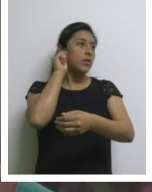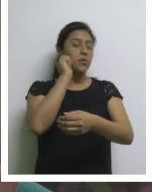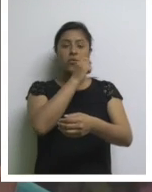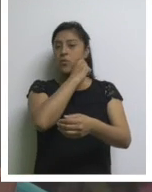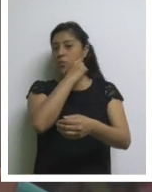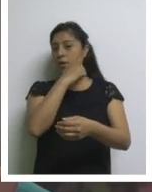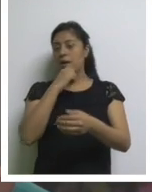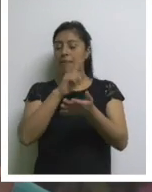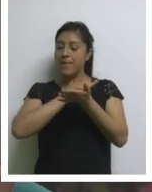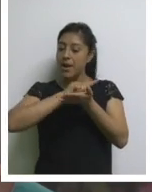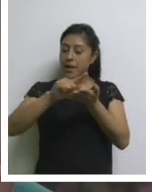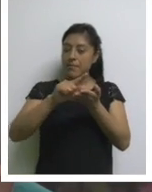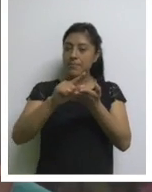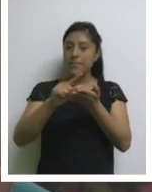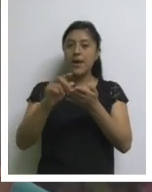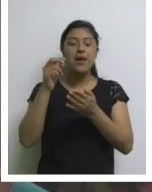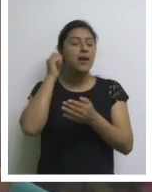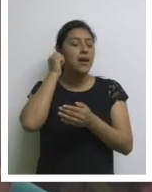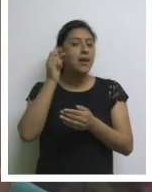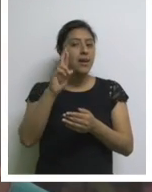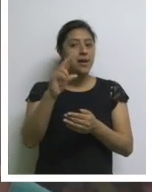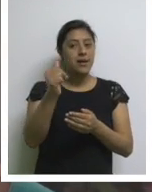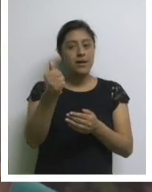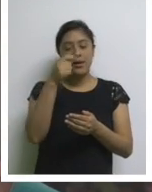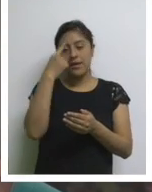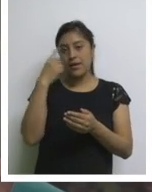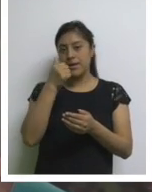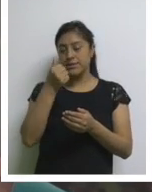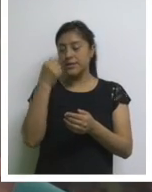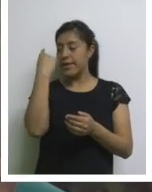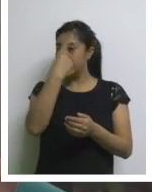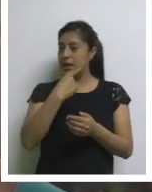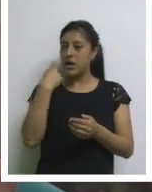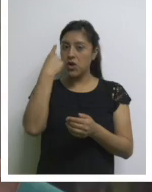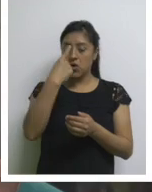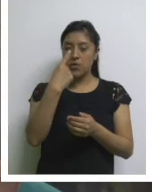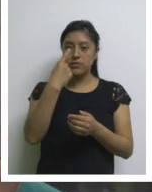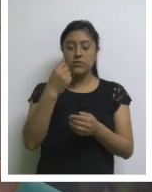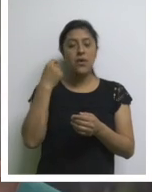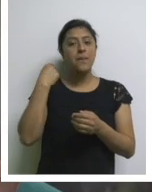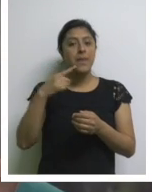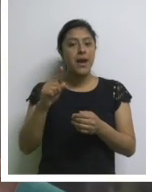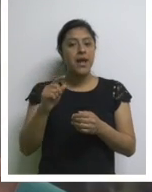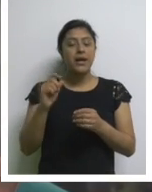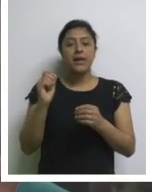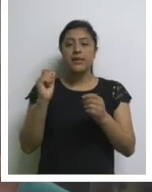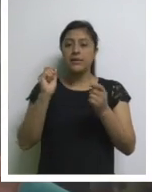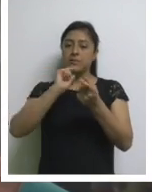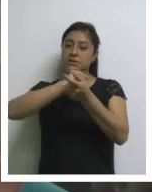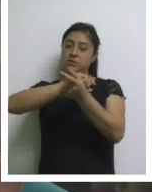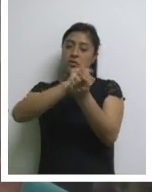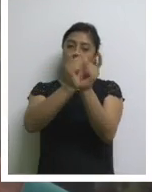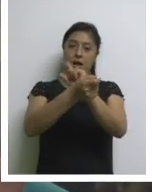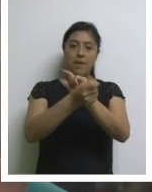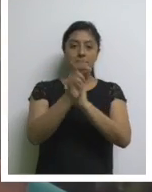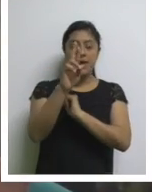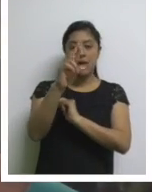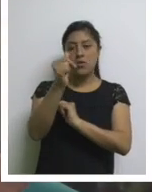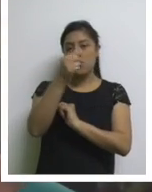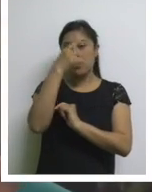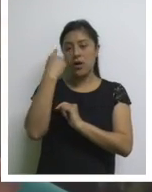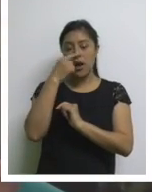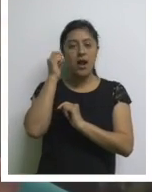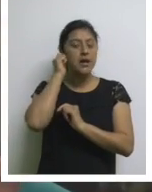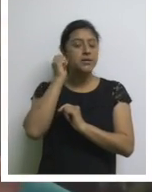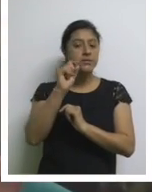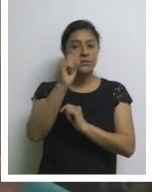cuestiones, sudor o brillo, porque esto está generando también que la fotografía, por ser a blanco y negro, también te genere